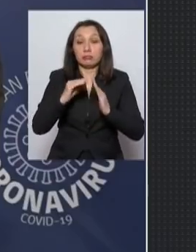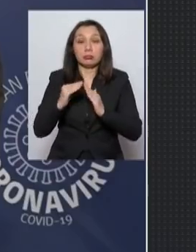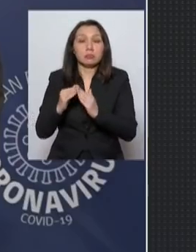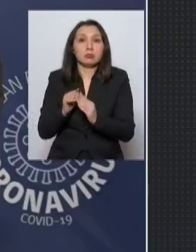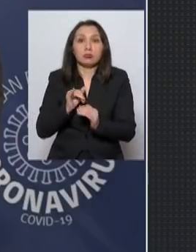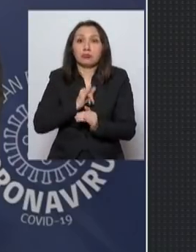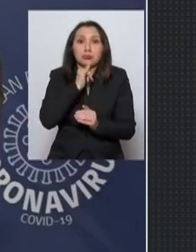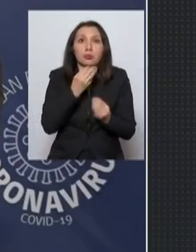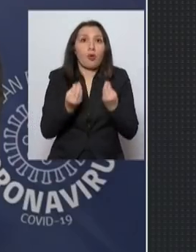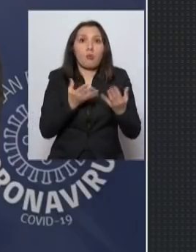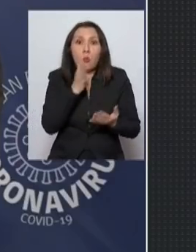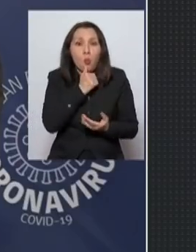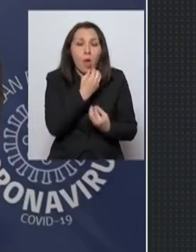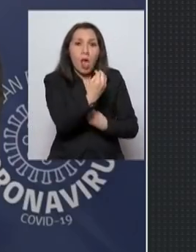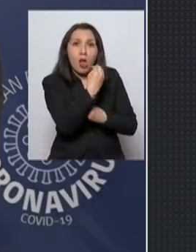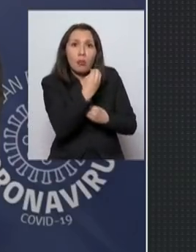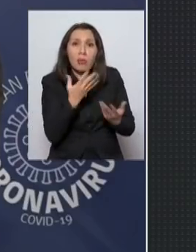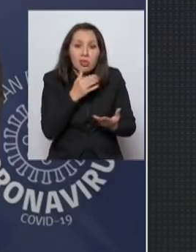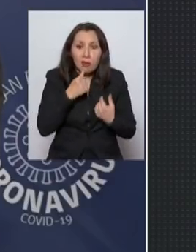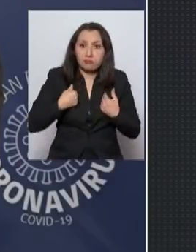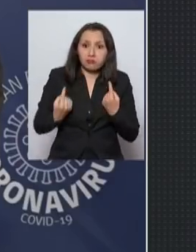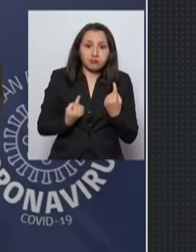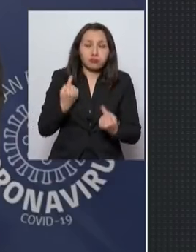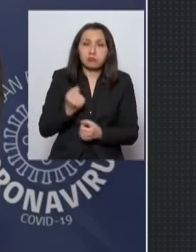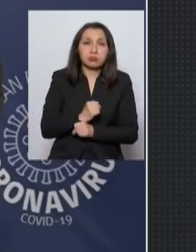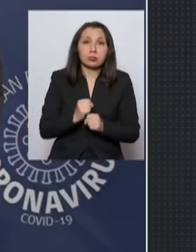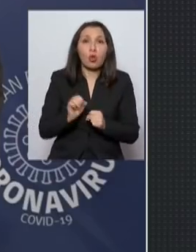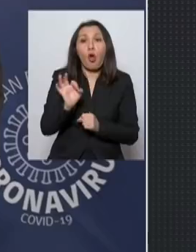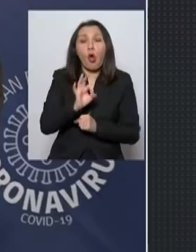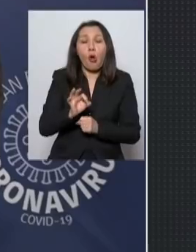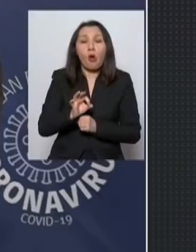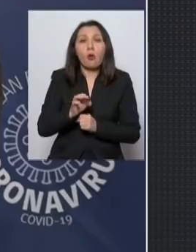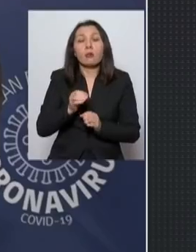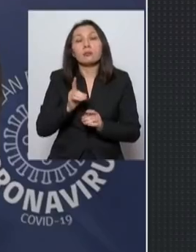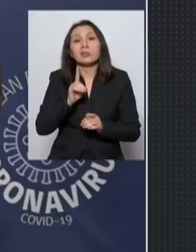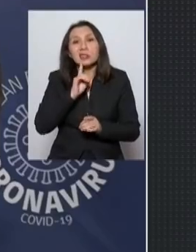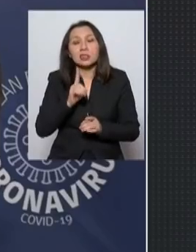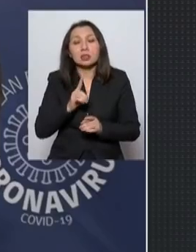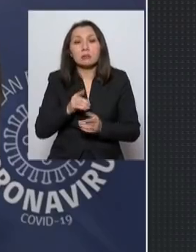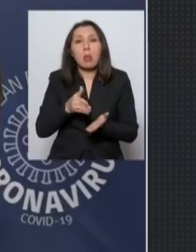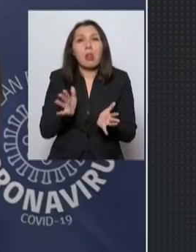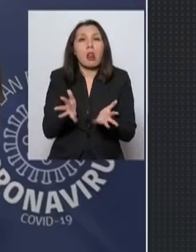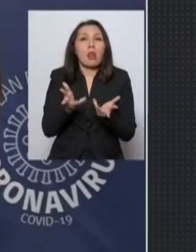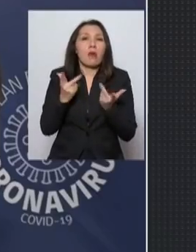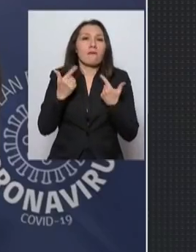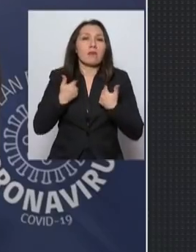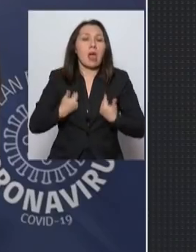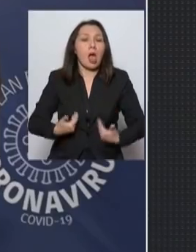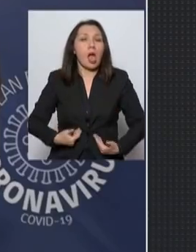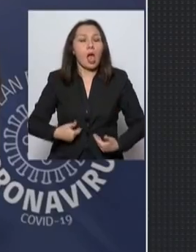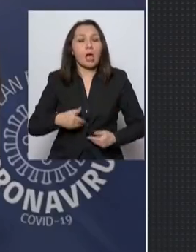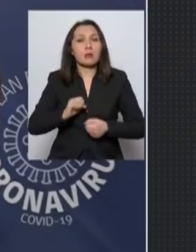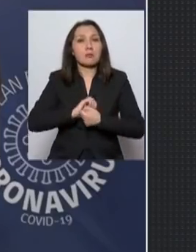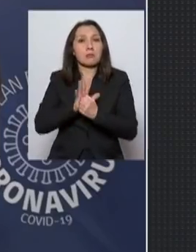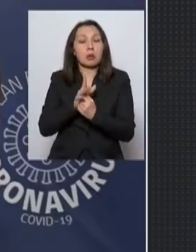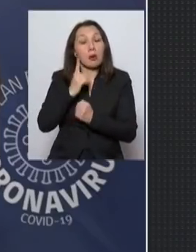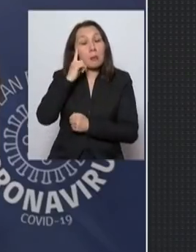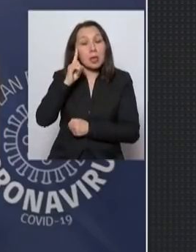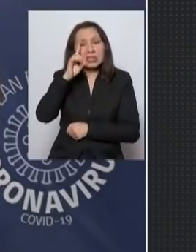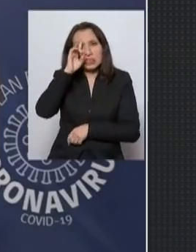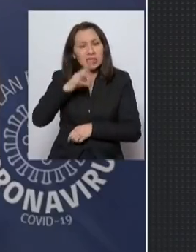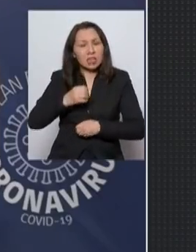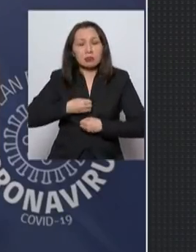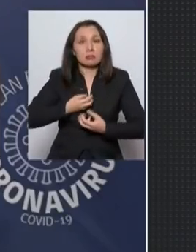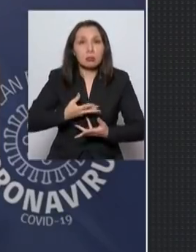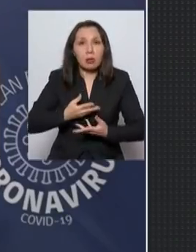tiene cómo alimentarse, o una persona que tiene manifestaciones muy leves o asintomático de COVID, pero puede